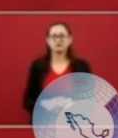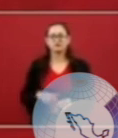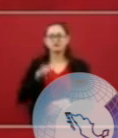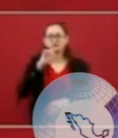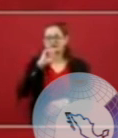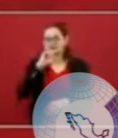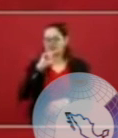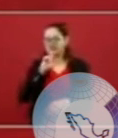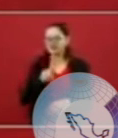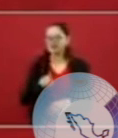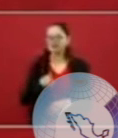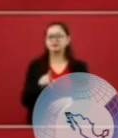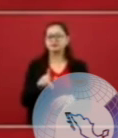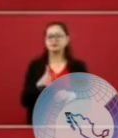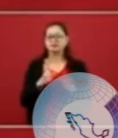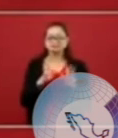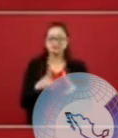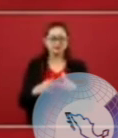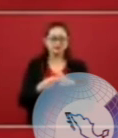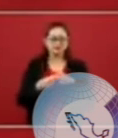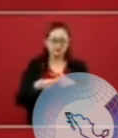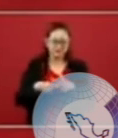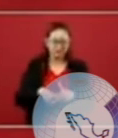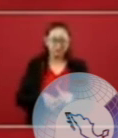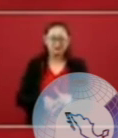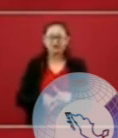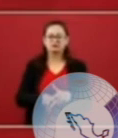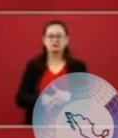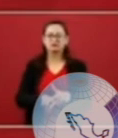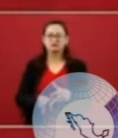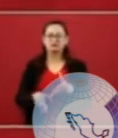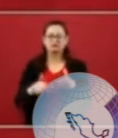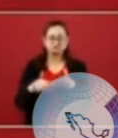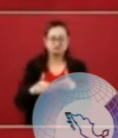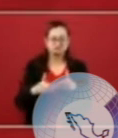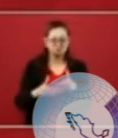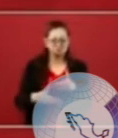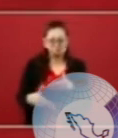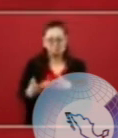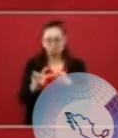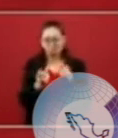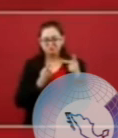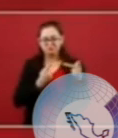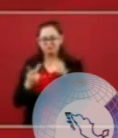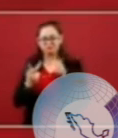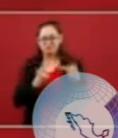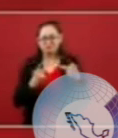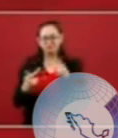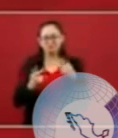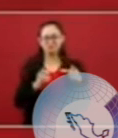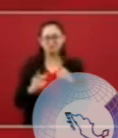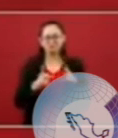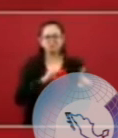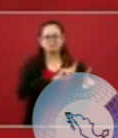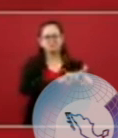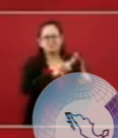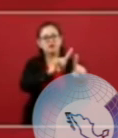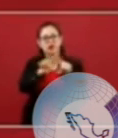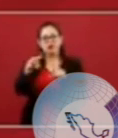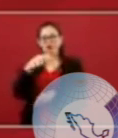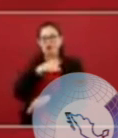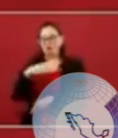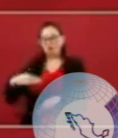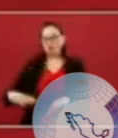plan en los municipios por donde pasan los ductos.